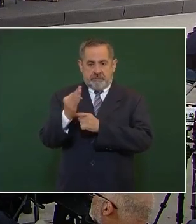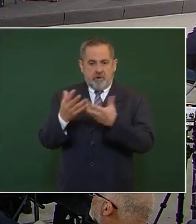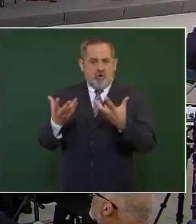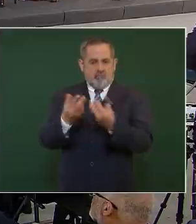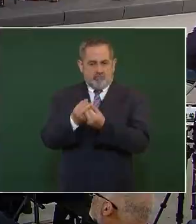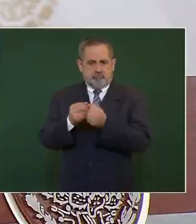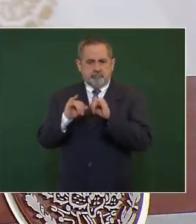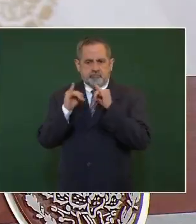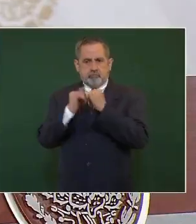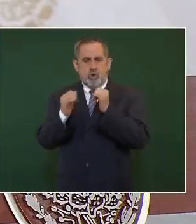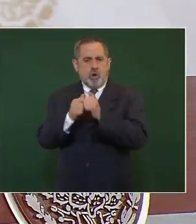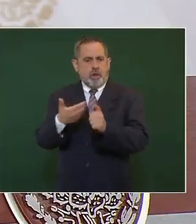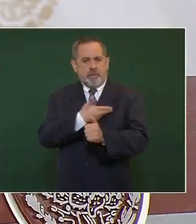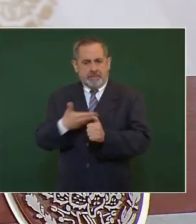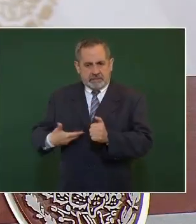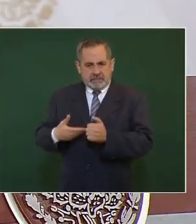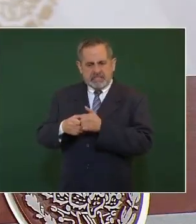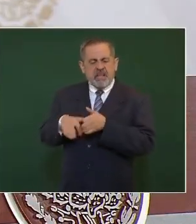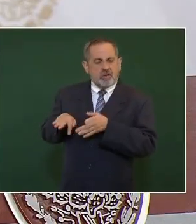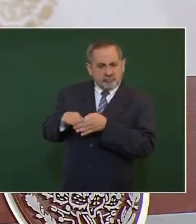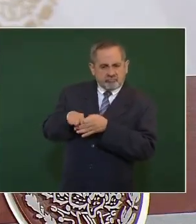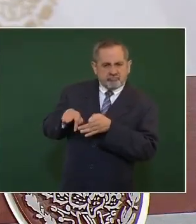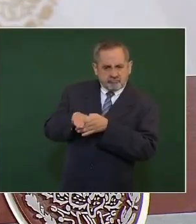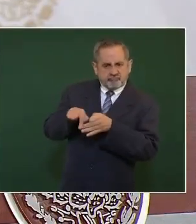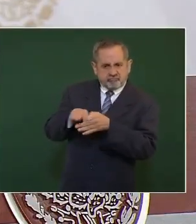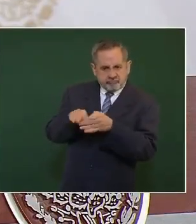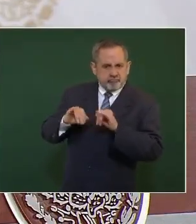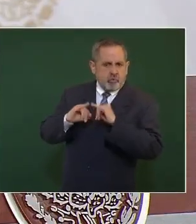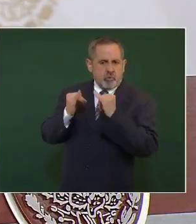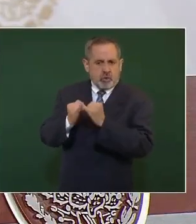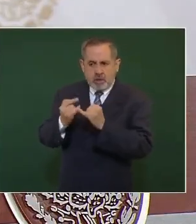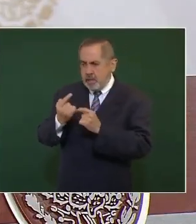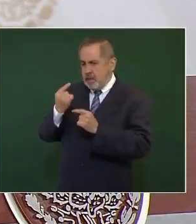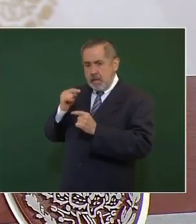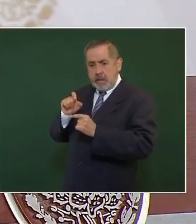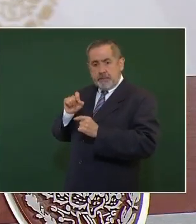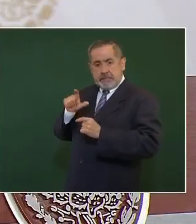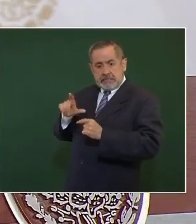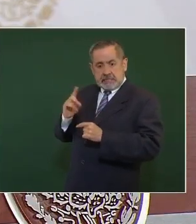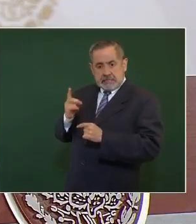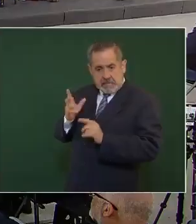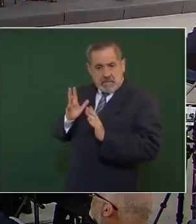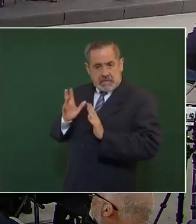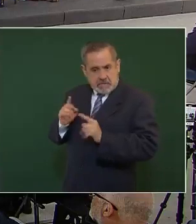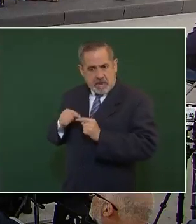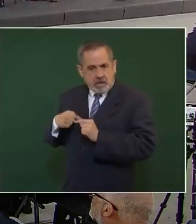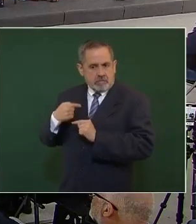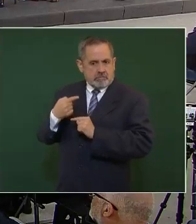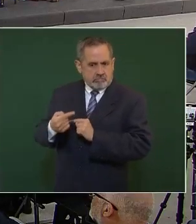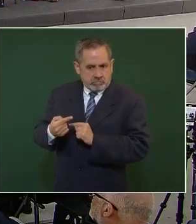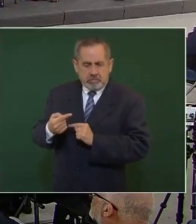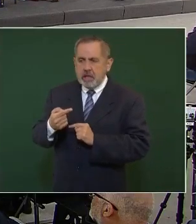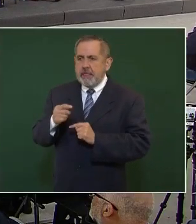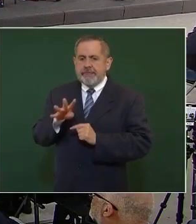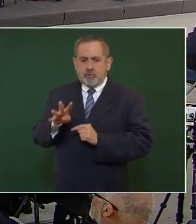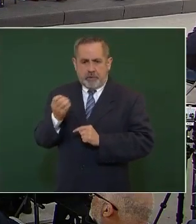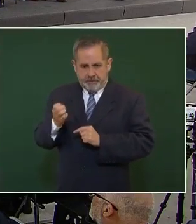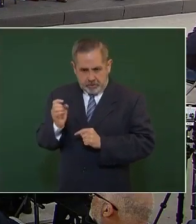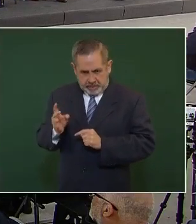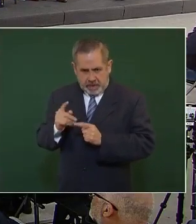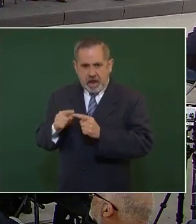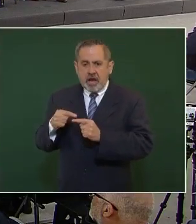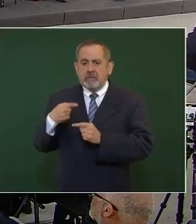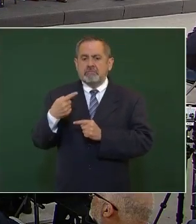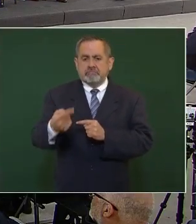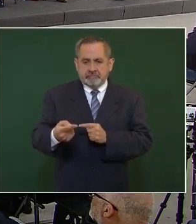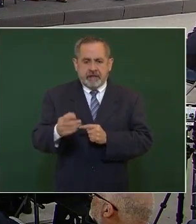por instrucciones del señor presidente, periódicamente. Ya lo hicimos el 27 de diciembre, ahora fue el 19 de enero y lo